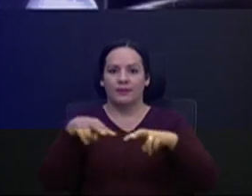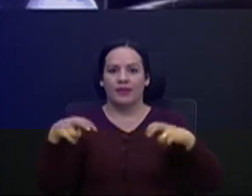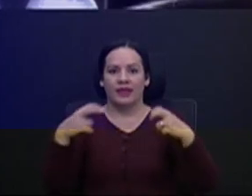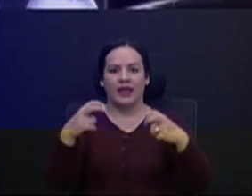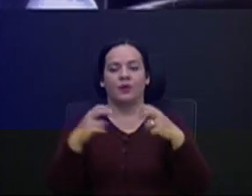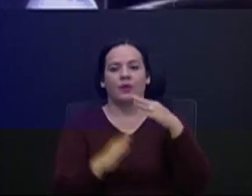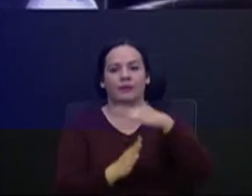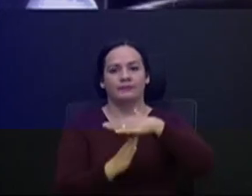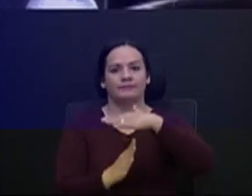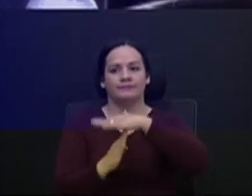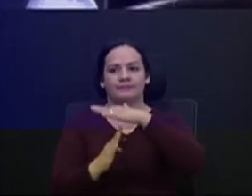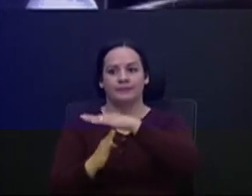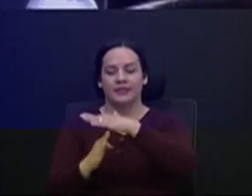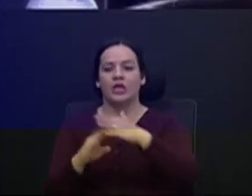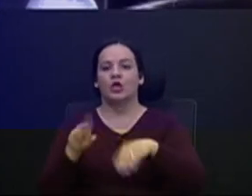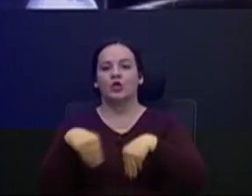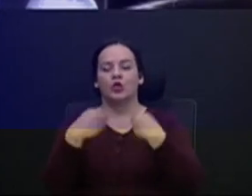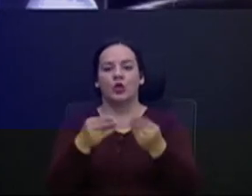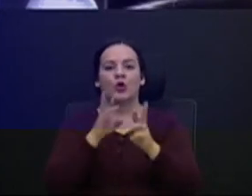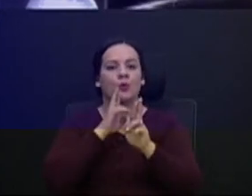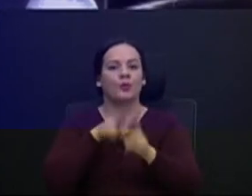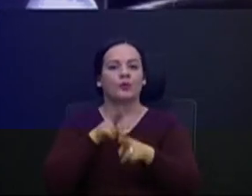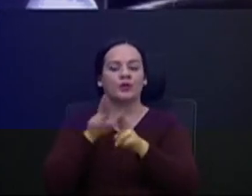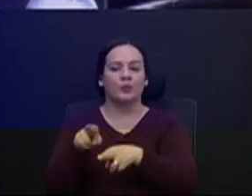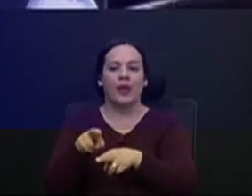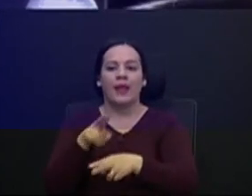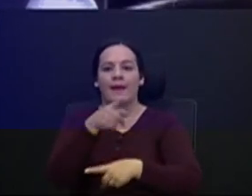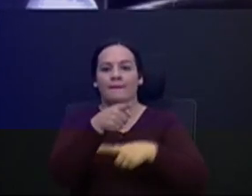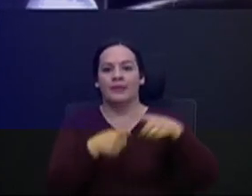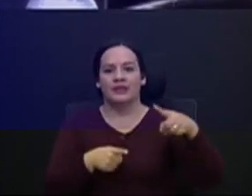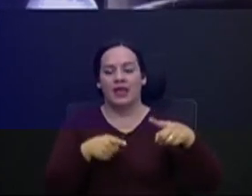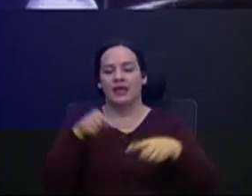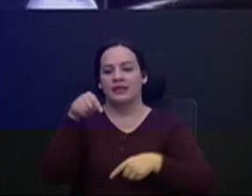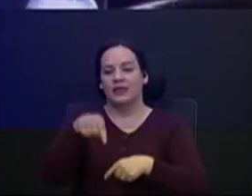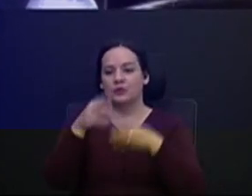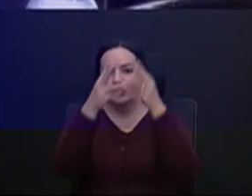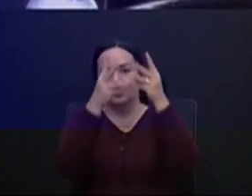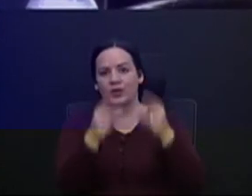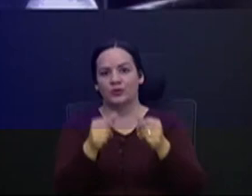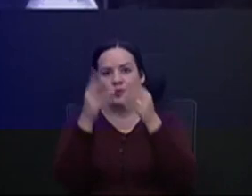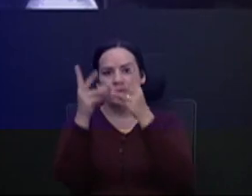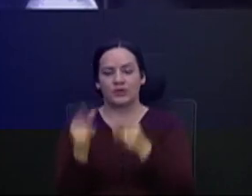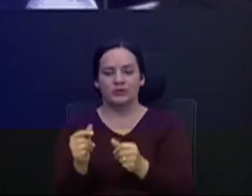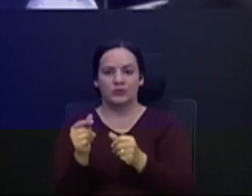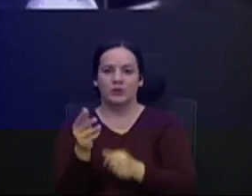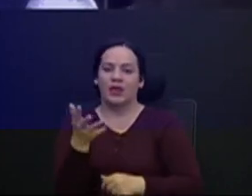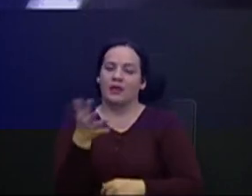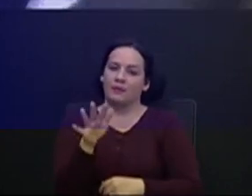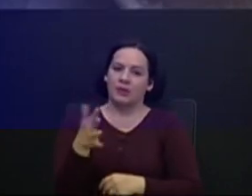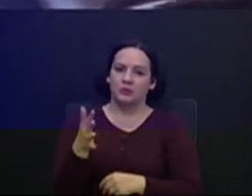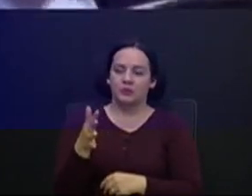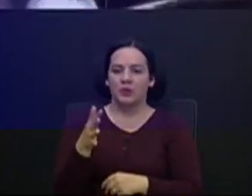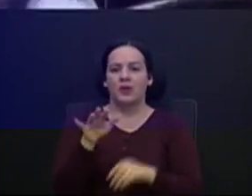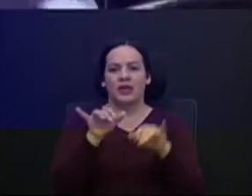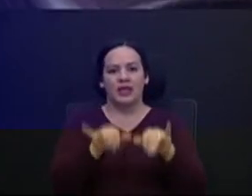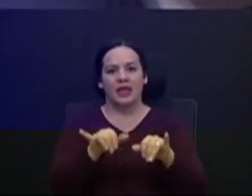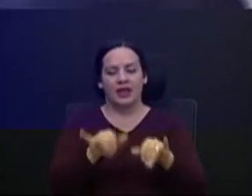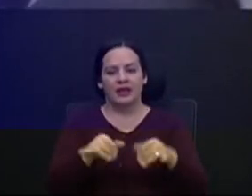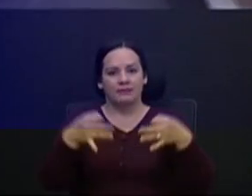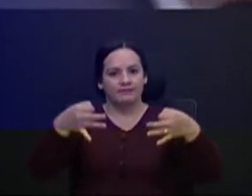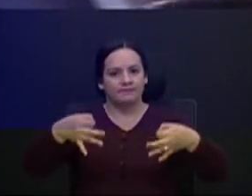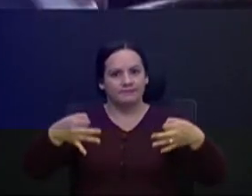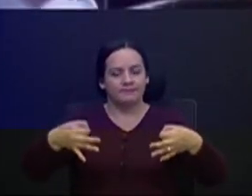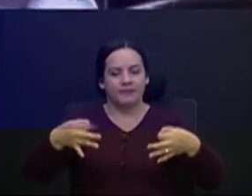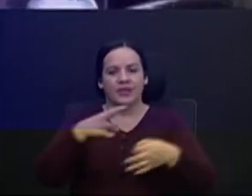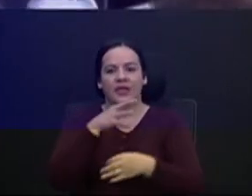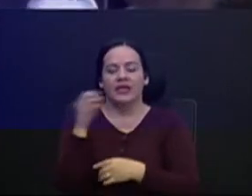recesos dio como fruto que la mitad de estos presupuestos aproximadamente pues quedaran intactos y